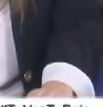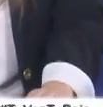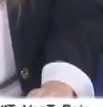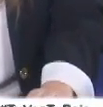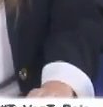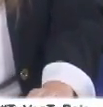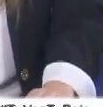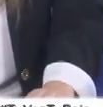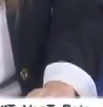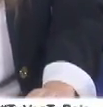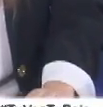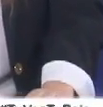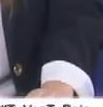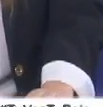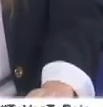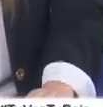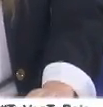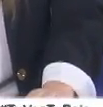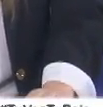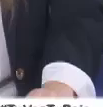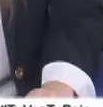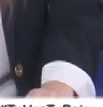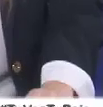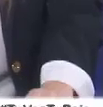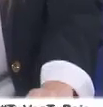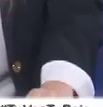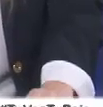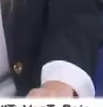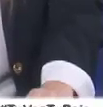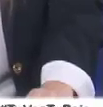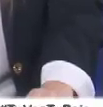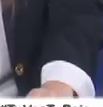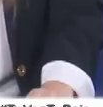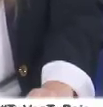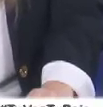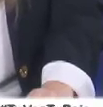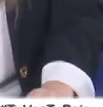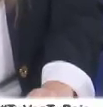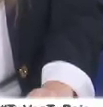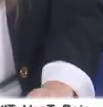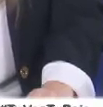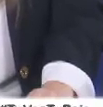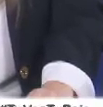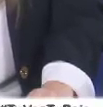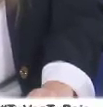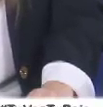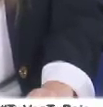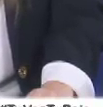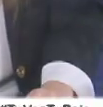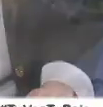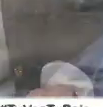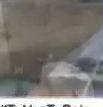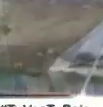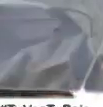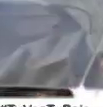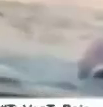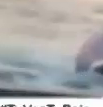Miércoles 17 de agosto, seguimos informando. Ahora es momento de revisar las noticias internacionales.